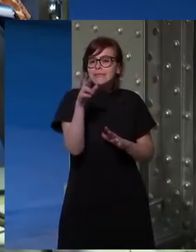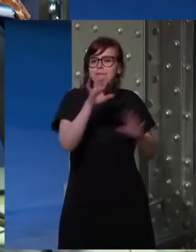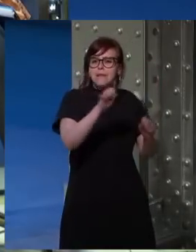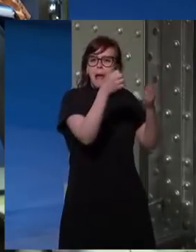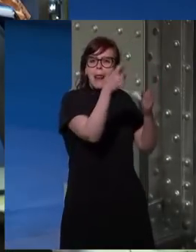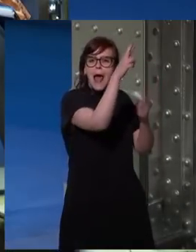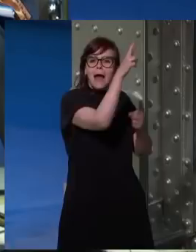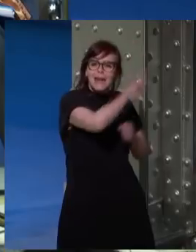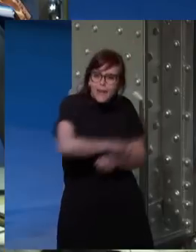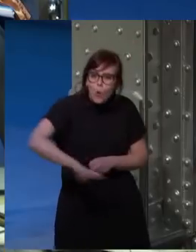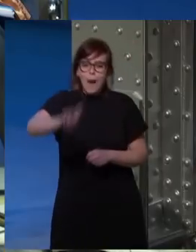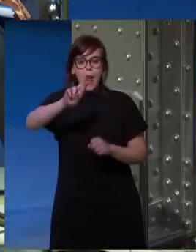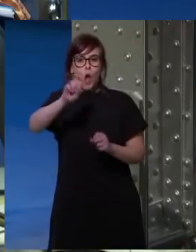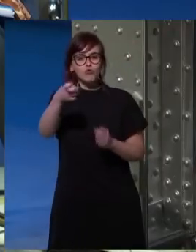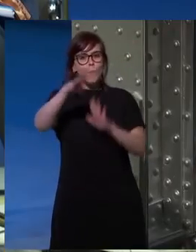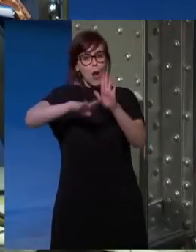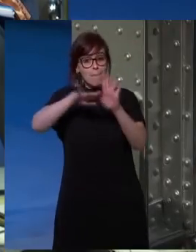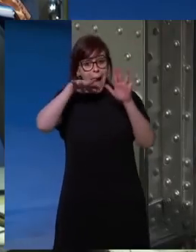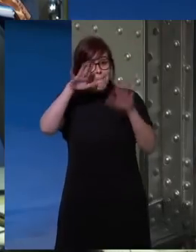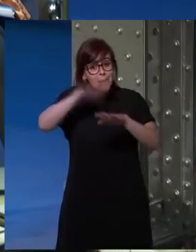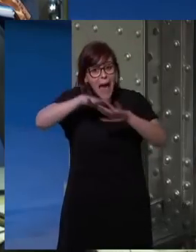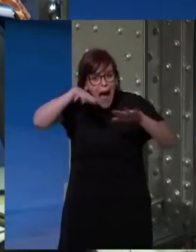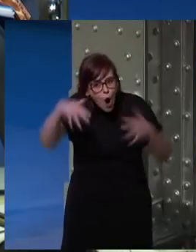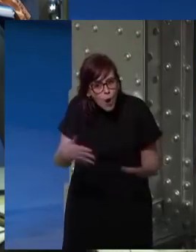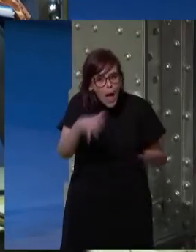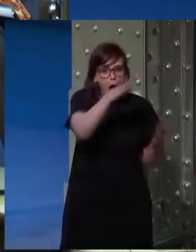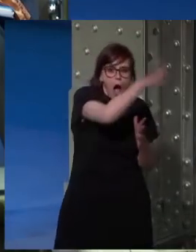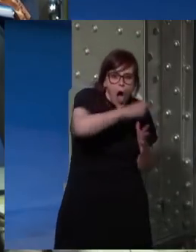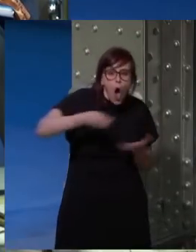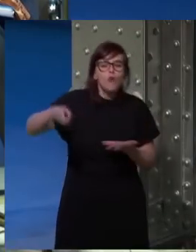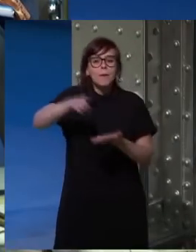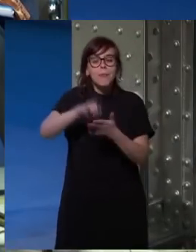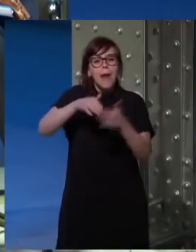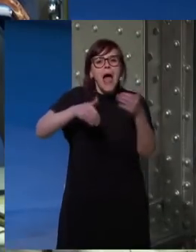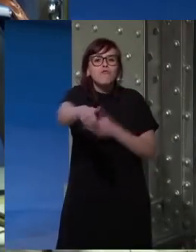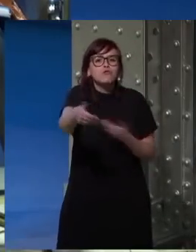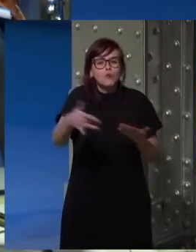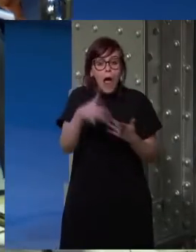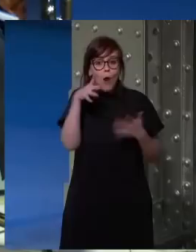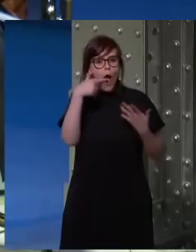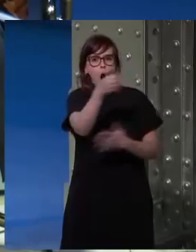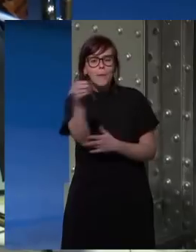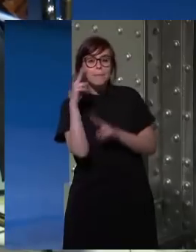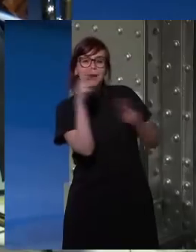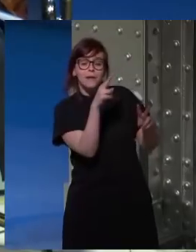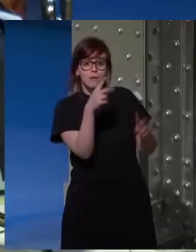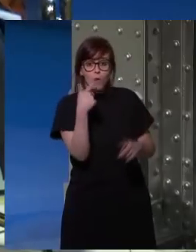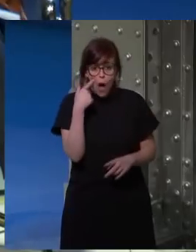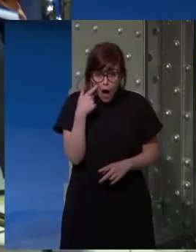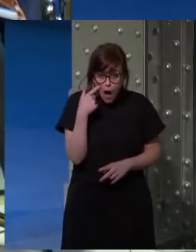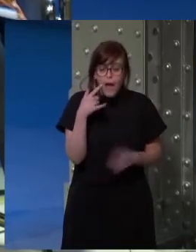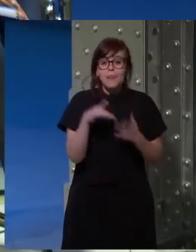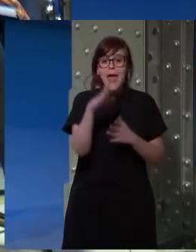rescataríais otra vez para esta generación del futuro? Gracias. Yo rescataría los documentales de